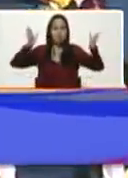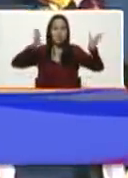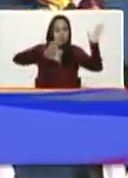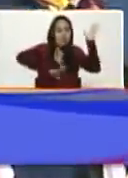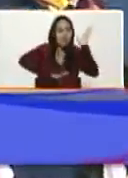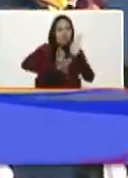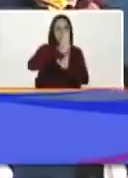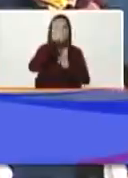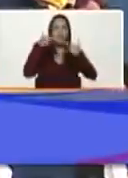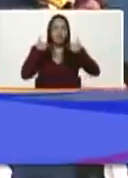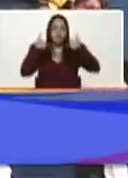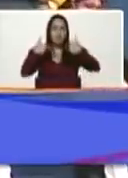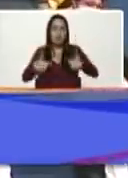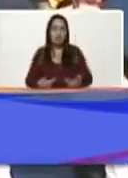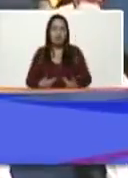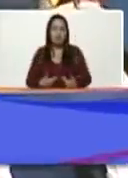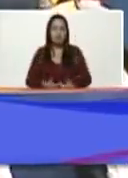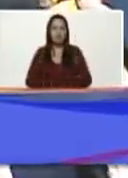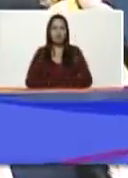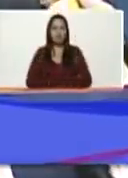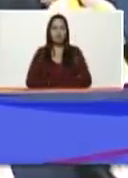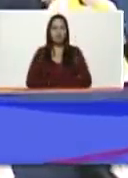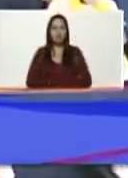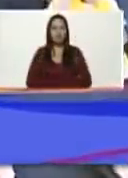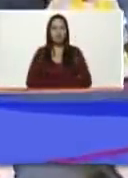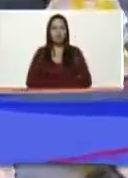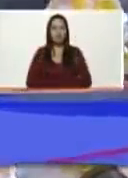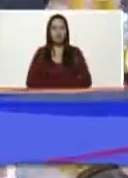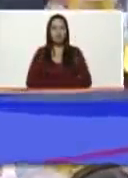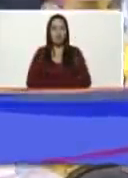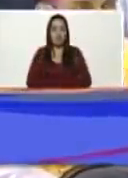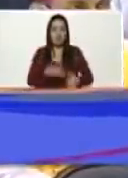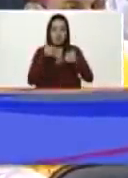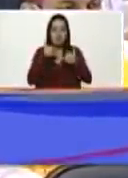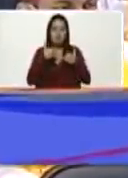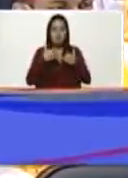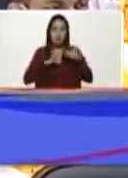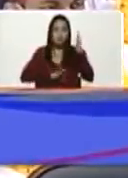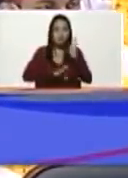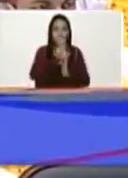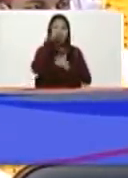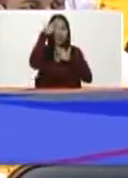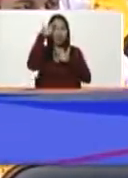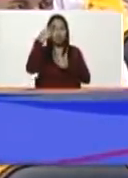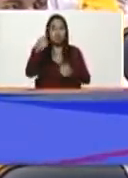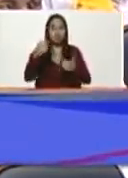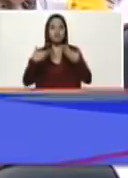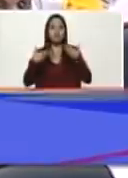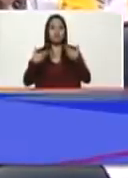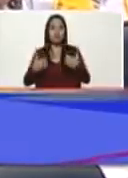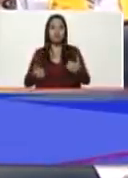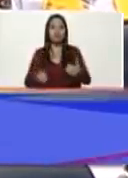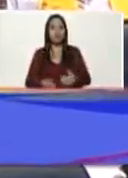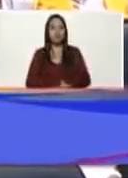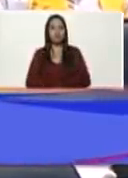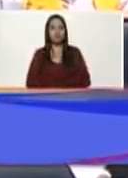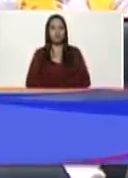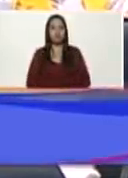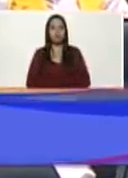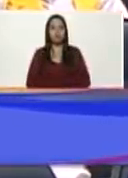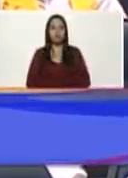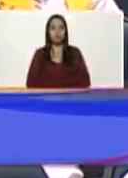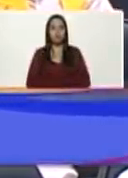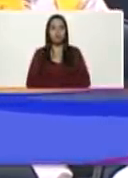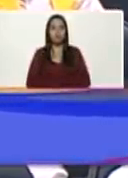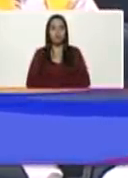como seres humanos y como profesionales de la salud. Han sido